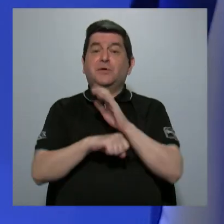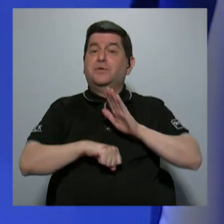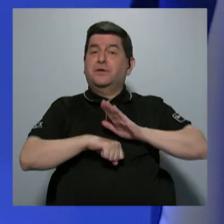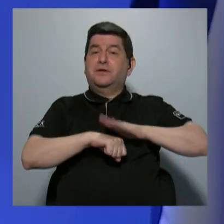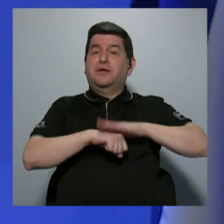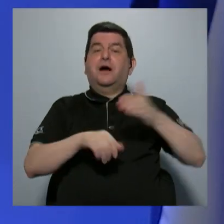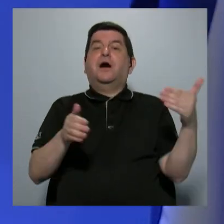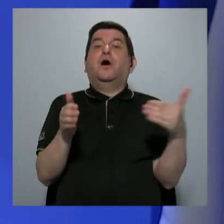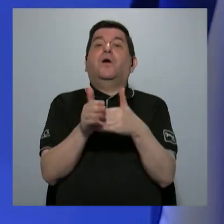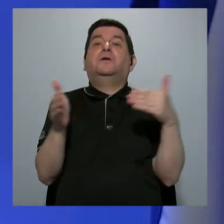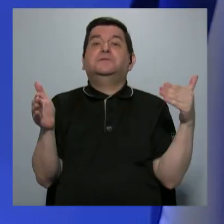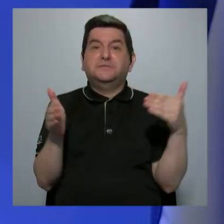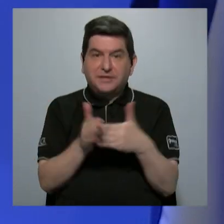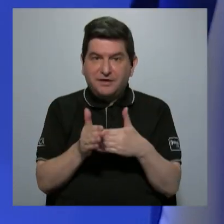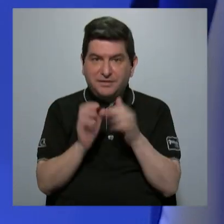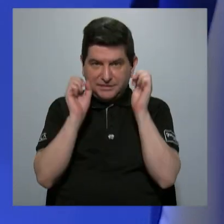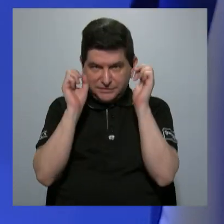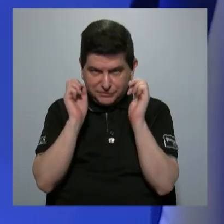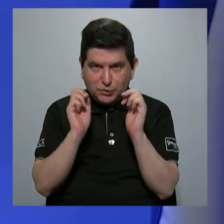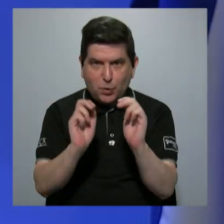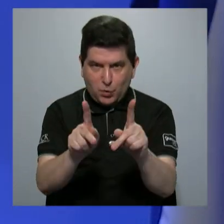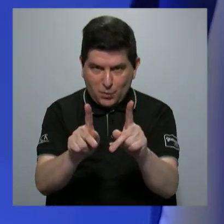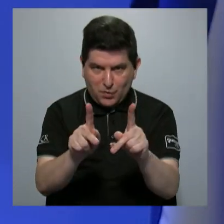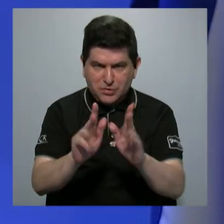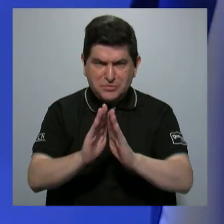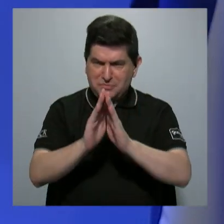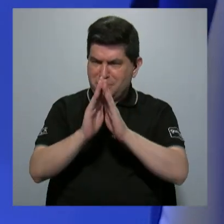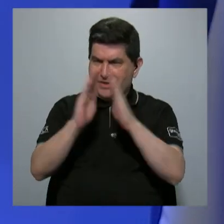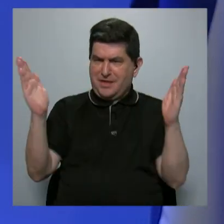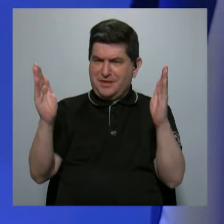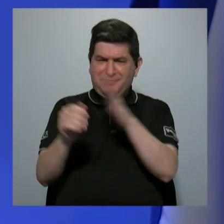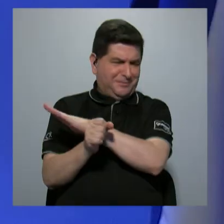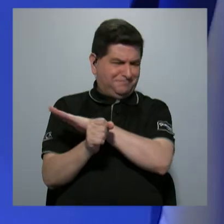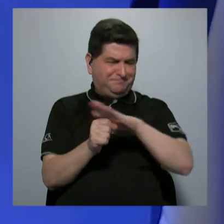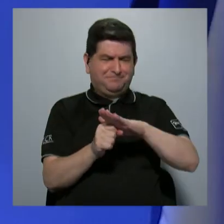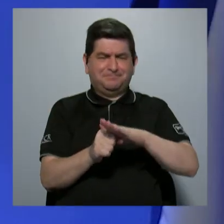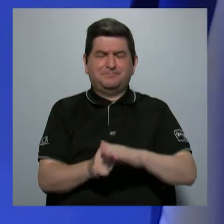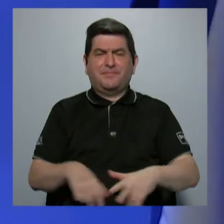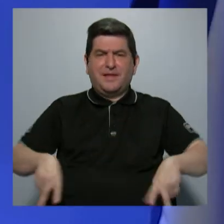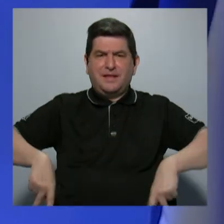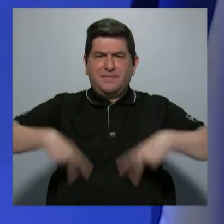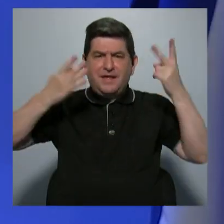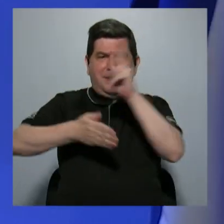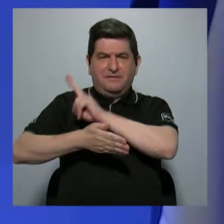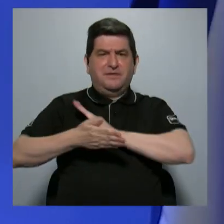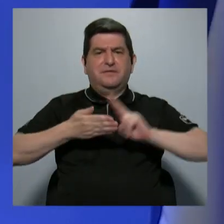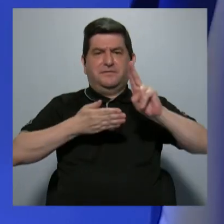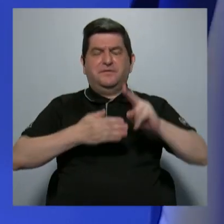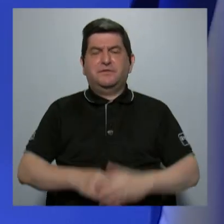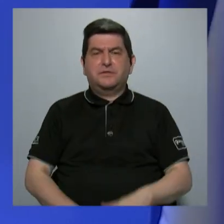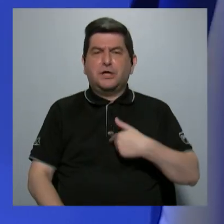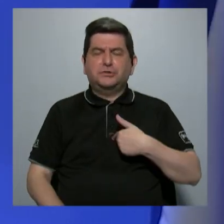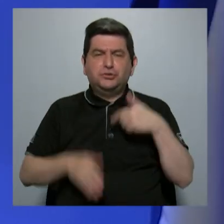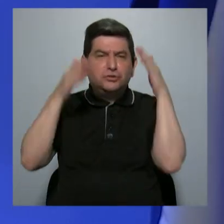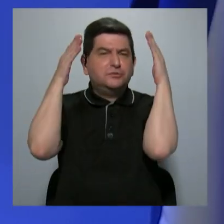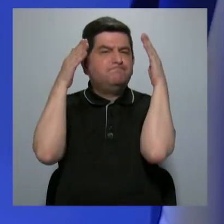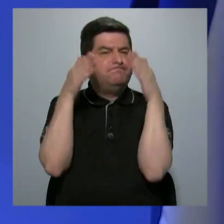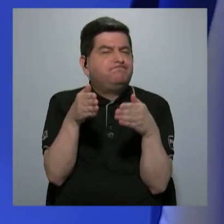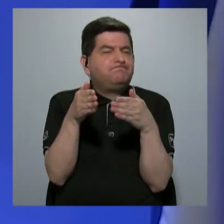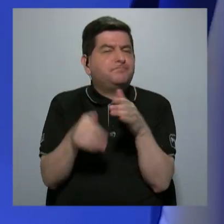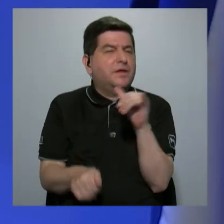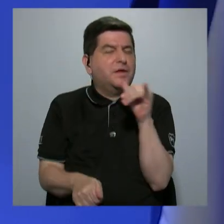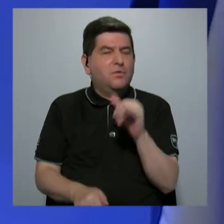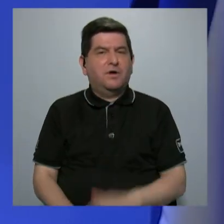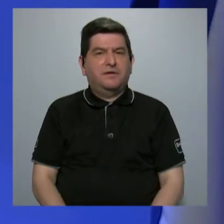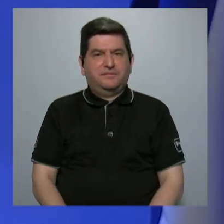de nuevo una oportunidad amplia y plena de vivir la universidad. Y yo me concentraría también en